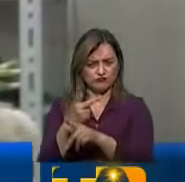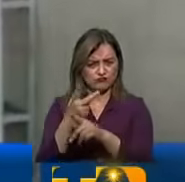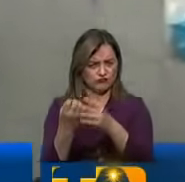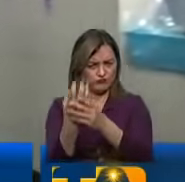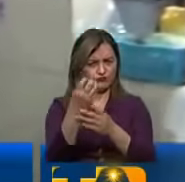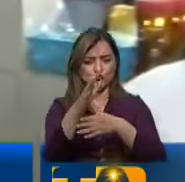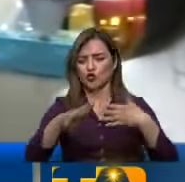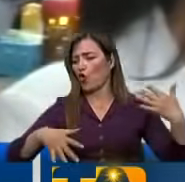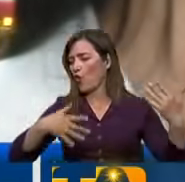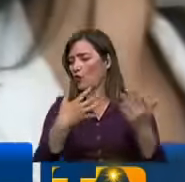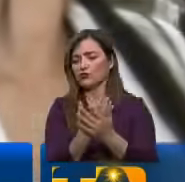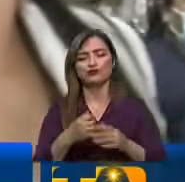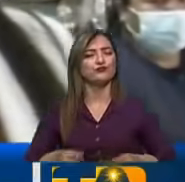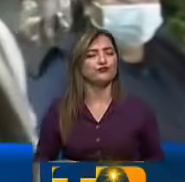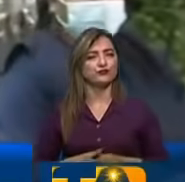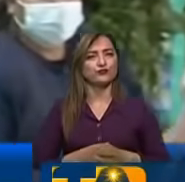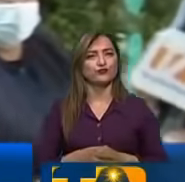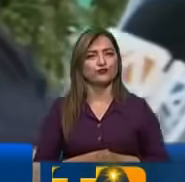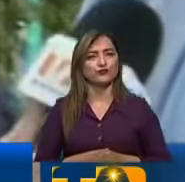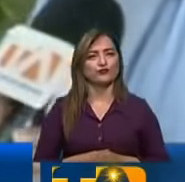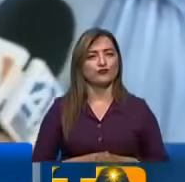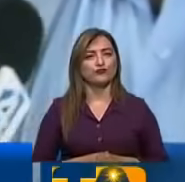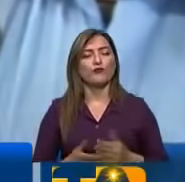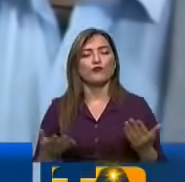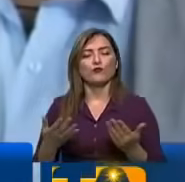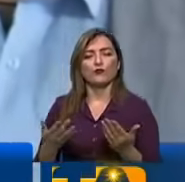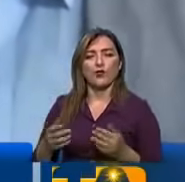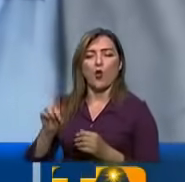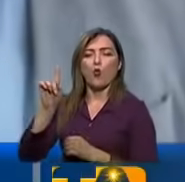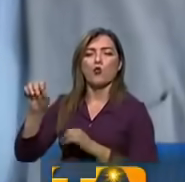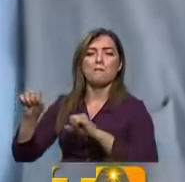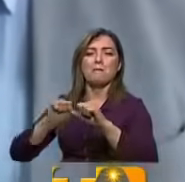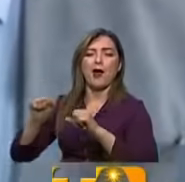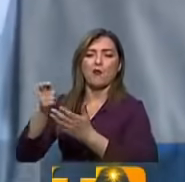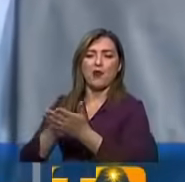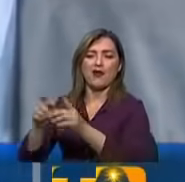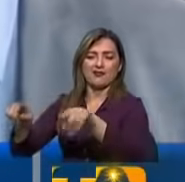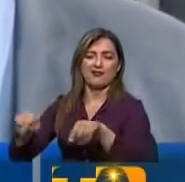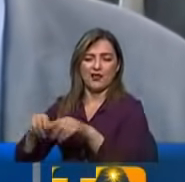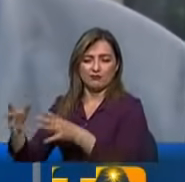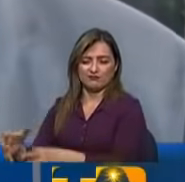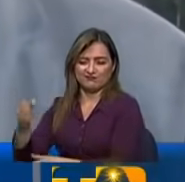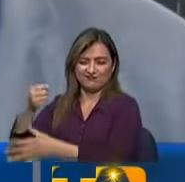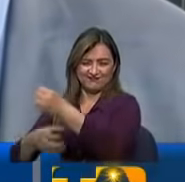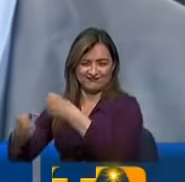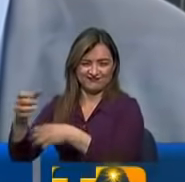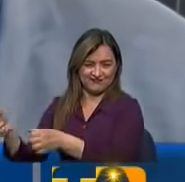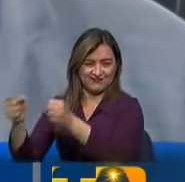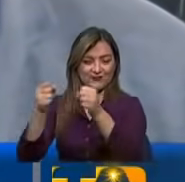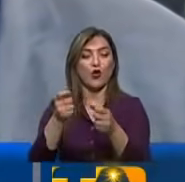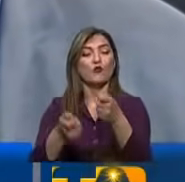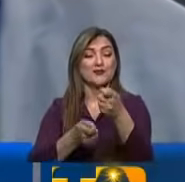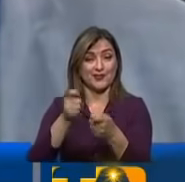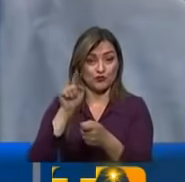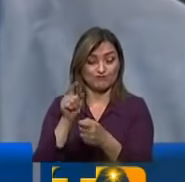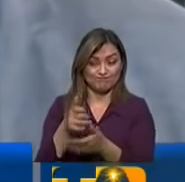de estas hierbas que son traídas directamente desde la Plaza Primero de Mayo. Recordemos que en la Plaza Primero de Mayo fueron premiadas las